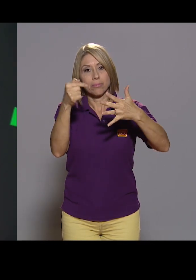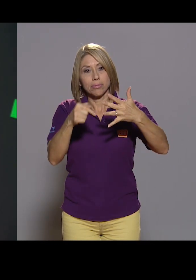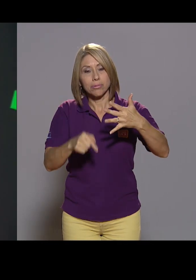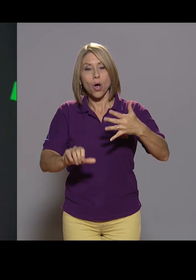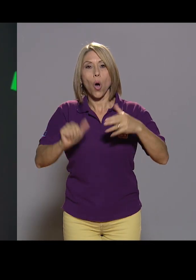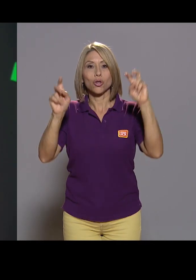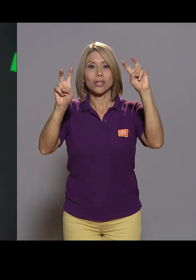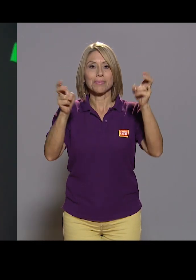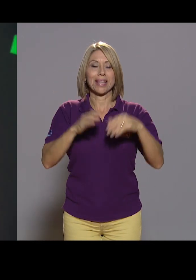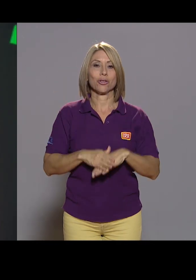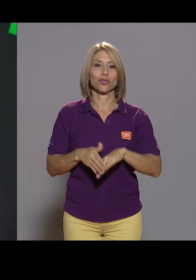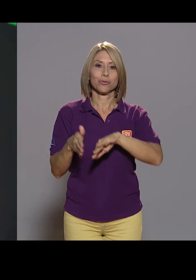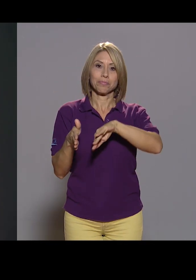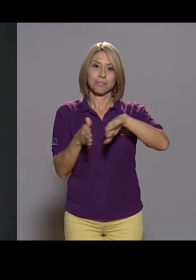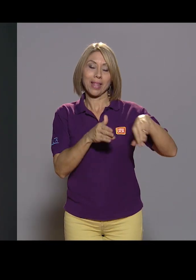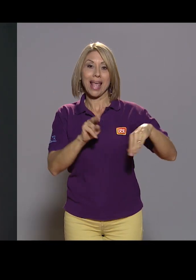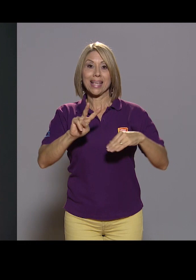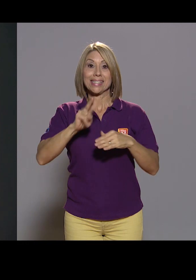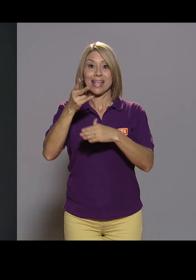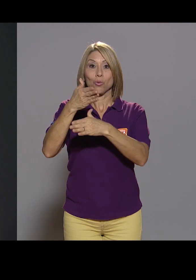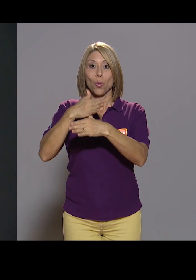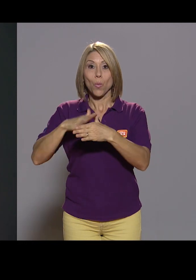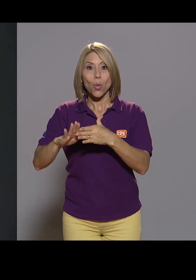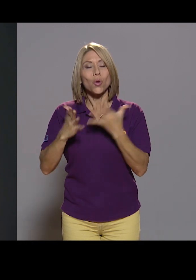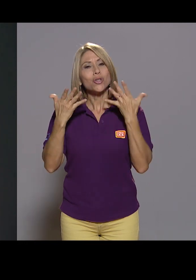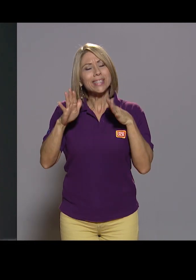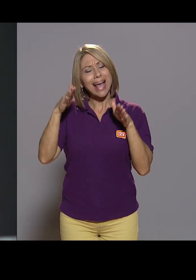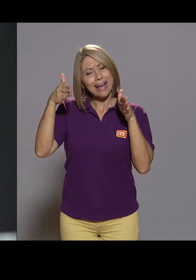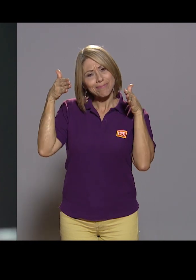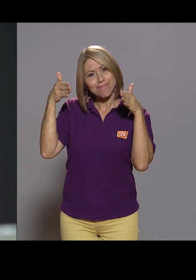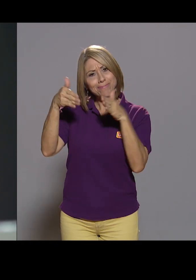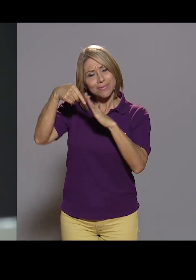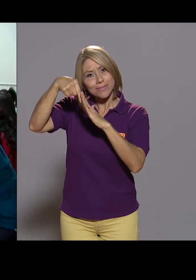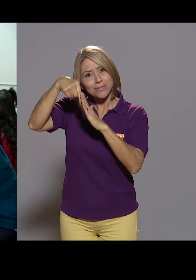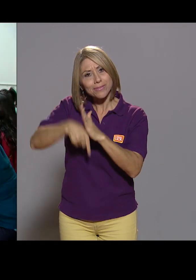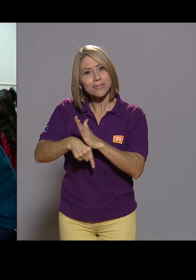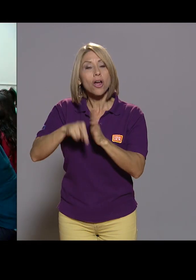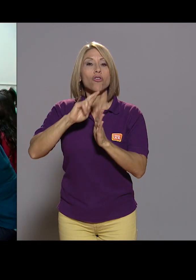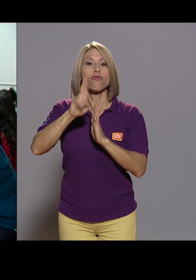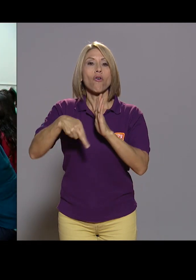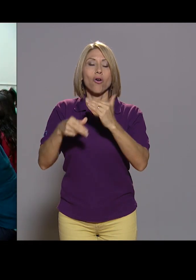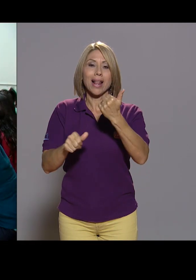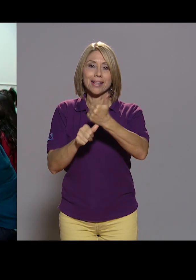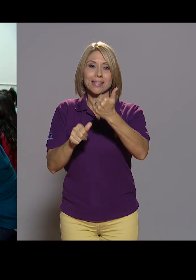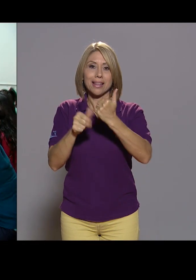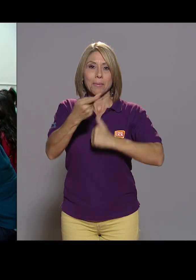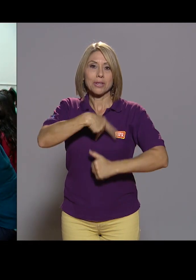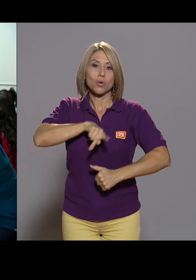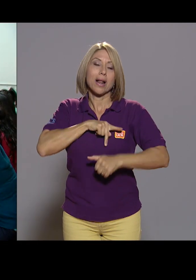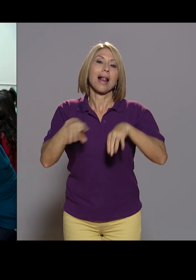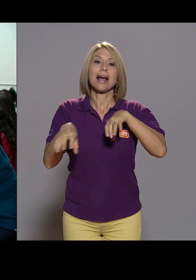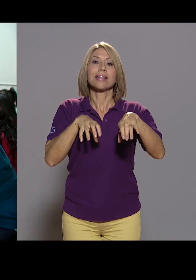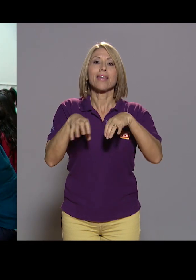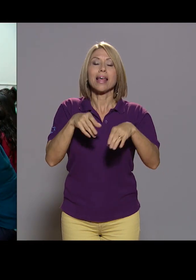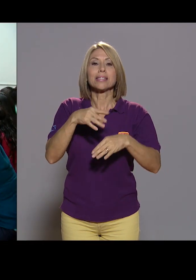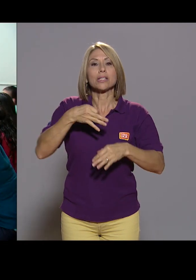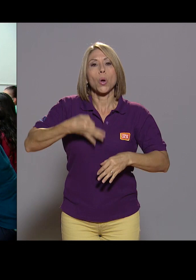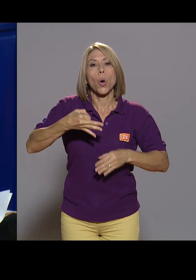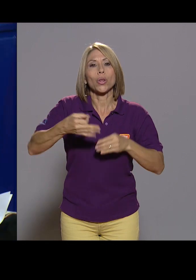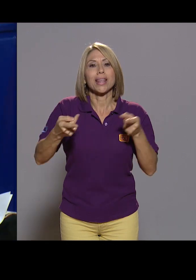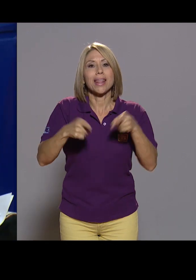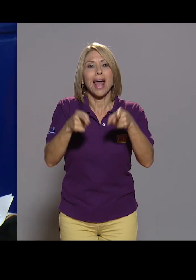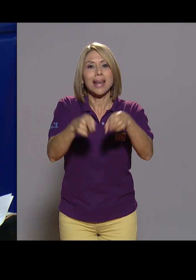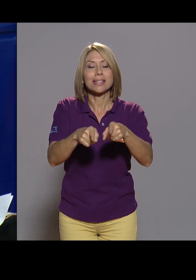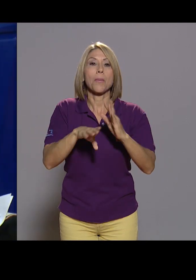aspectos. En el segundo módulo se adentra en el rol del asistente personal en actividades cotidianas como el cuidado personal,